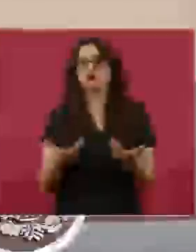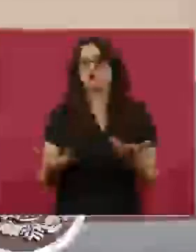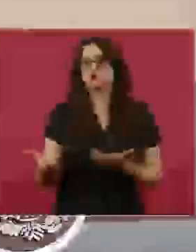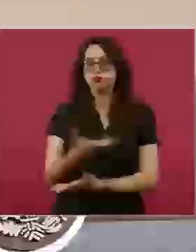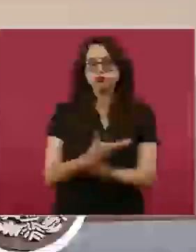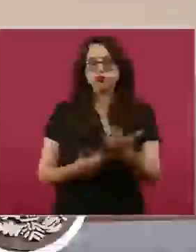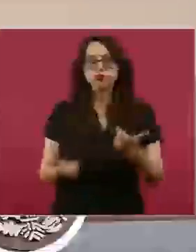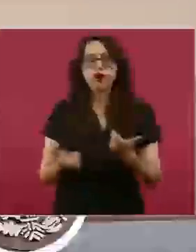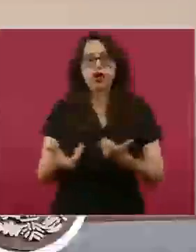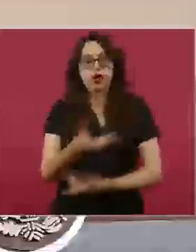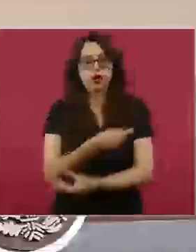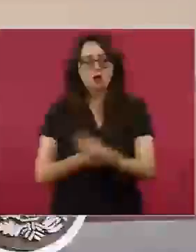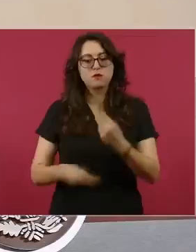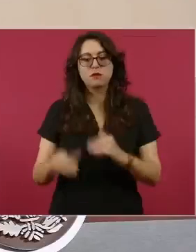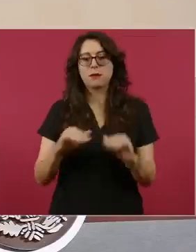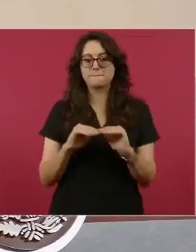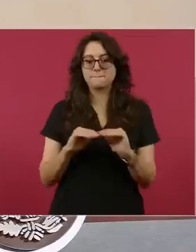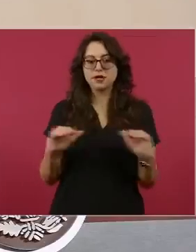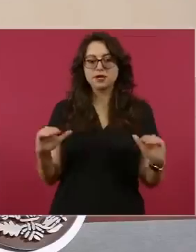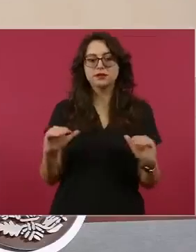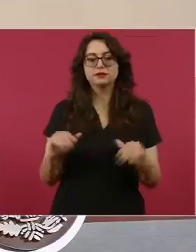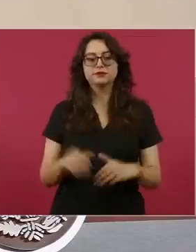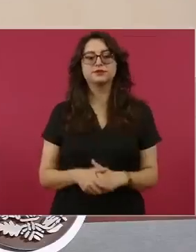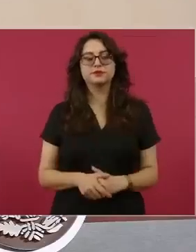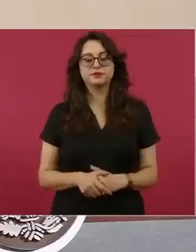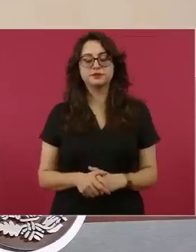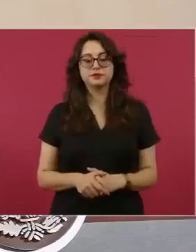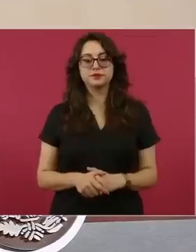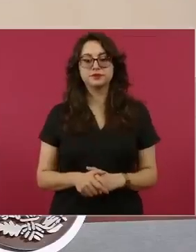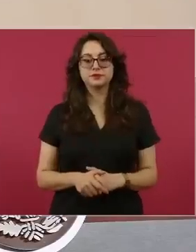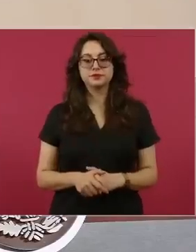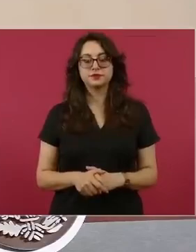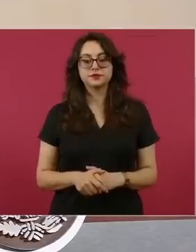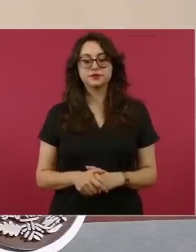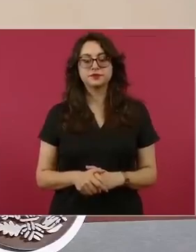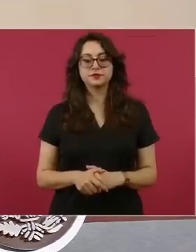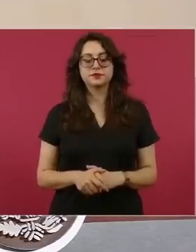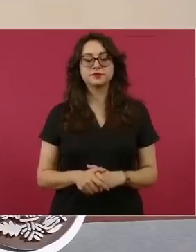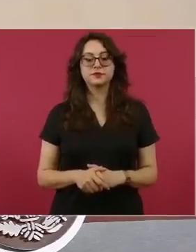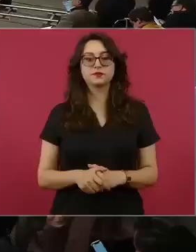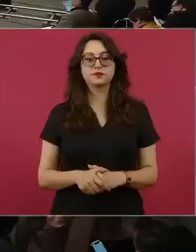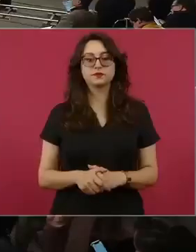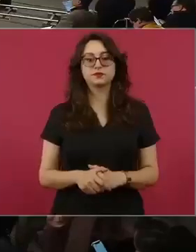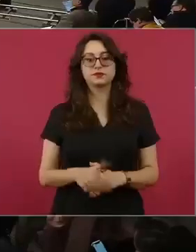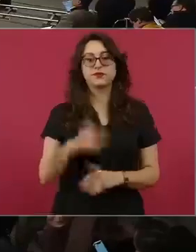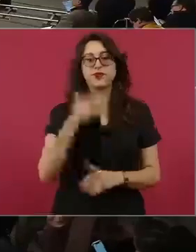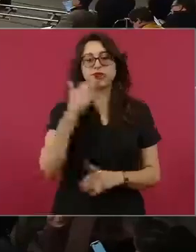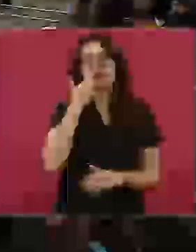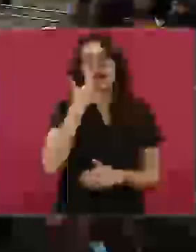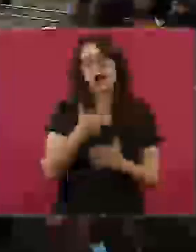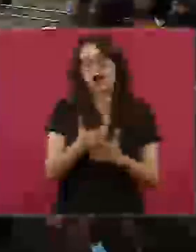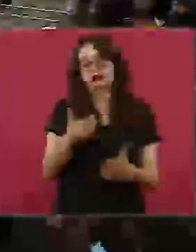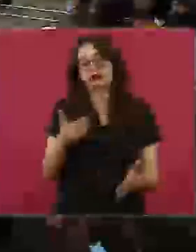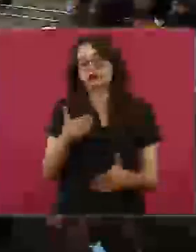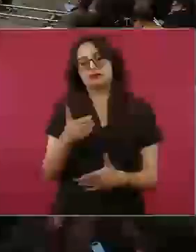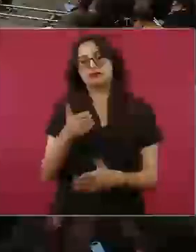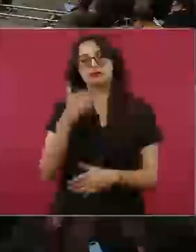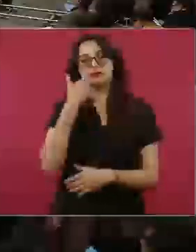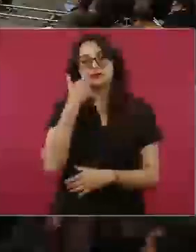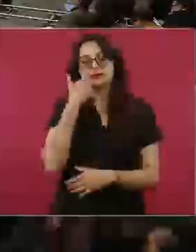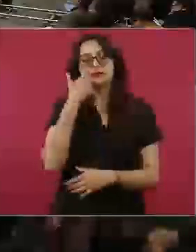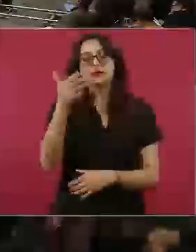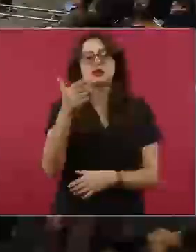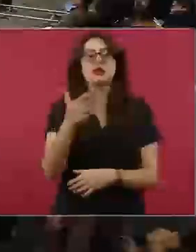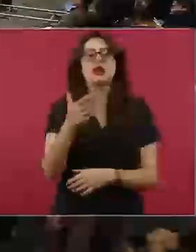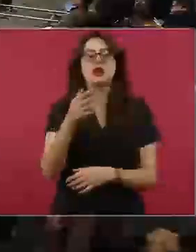Quisiera, antes de iniciar, traer a la memoria y honrar a dos colegas